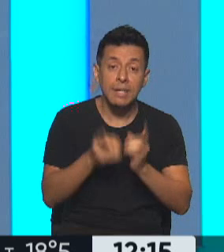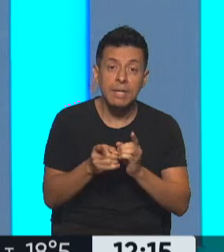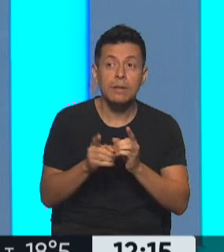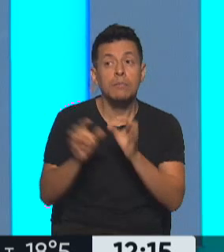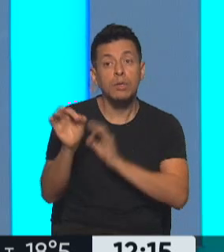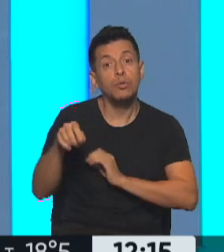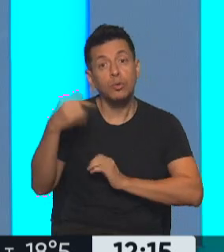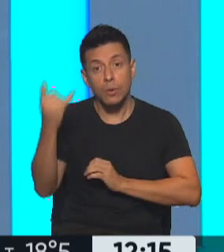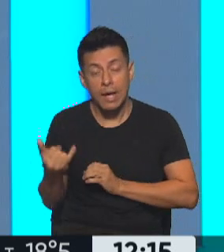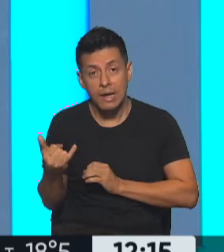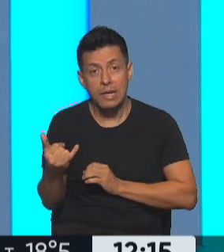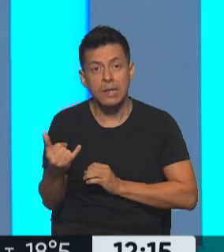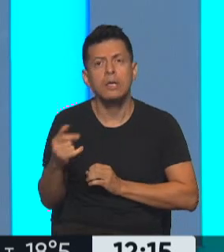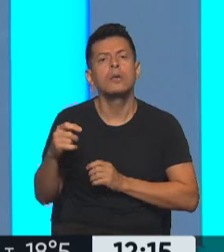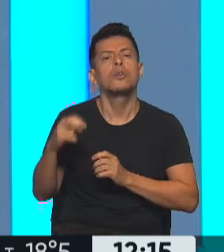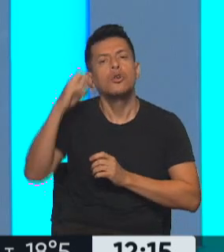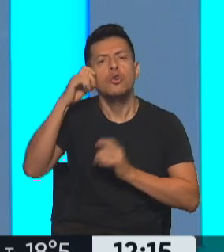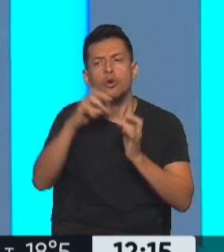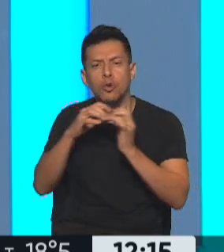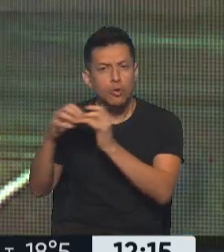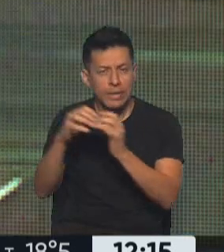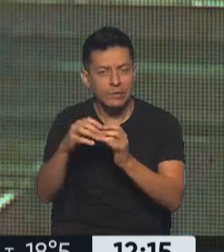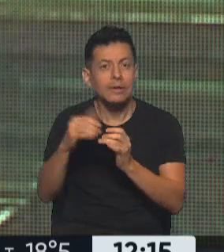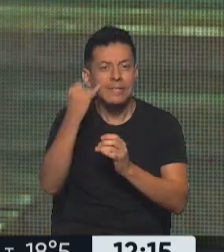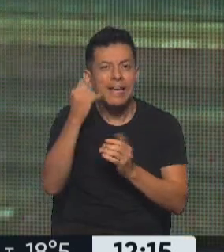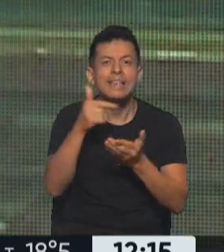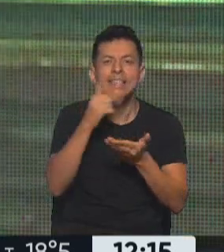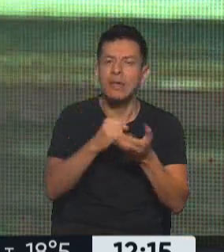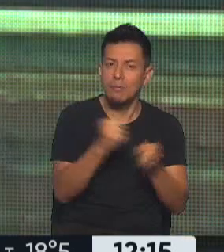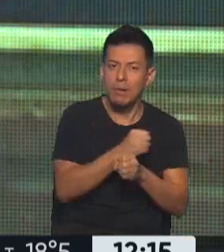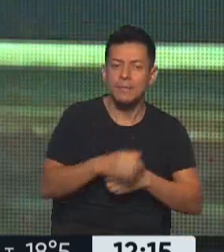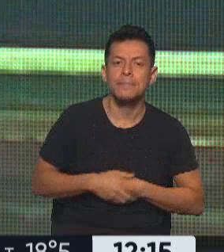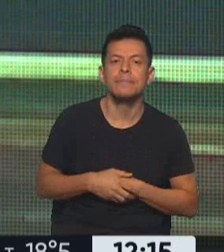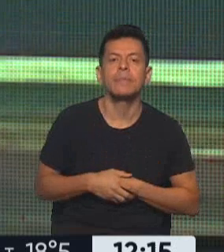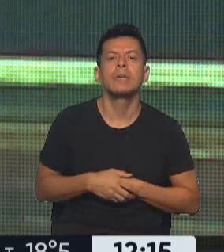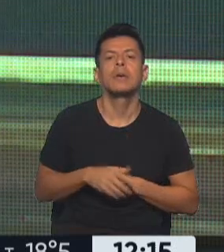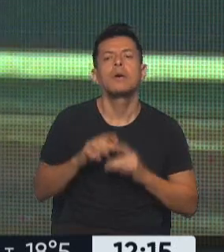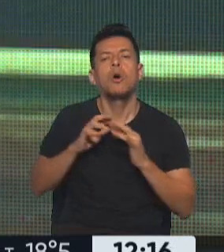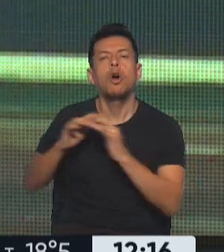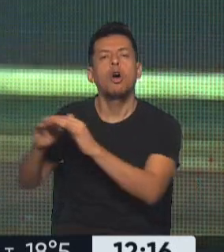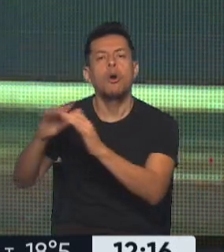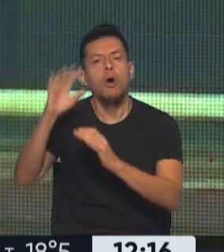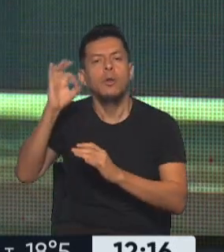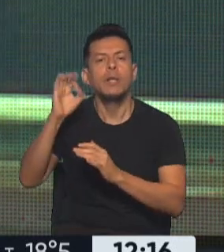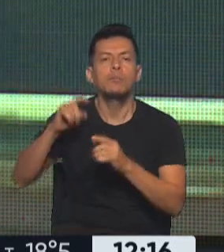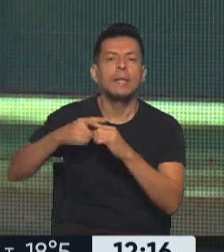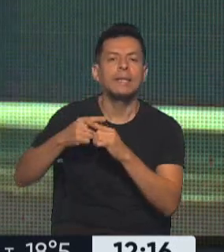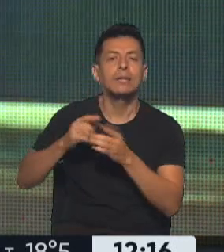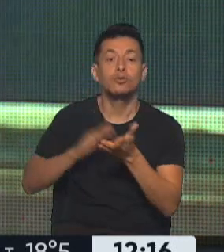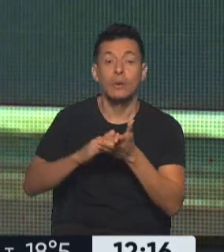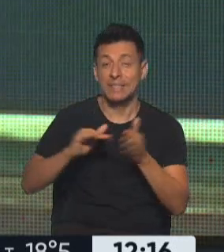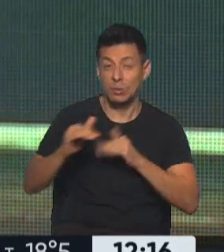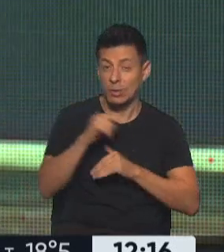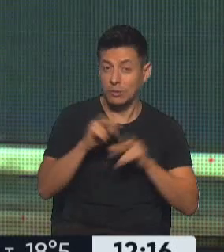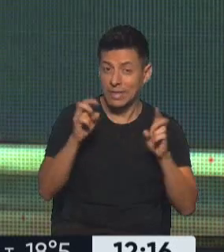proyecto que está desandando el camino en el Congreso que ya tiene media sanción en el Senado. Bueno, hablando del Congreso, hay muchas repercusiones políticas sobre lo que está pasando en el Consejo de la